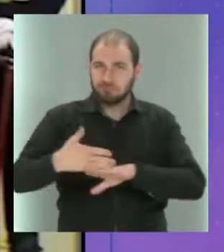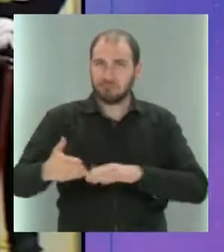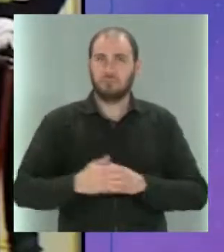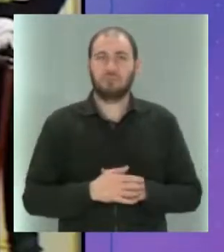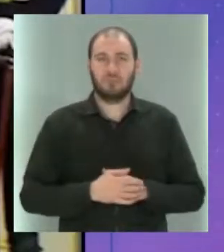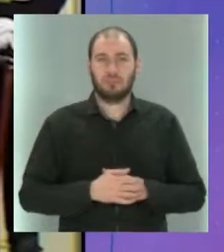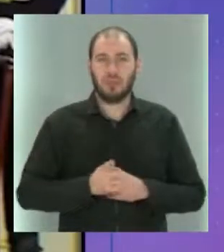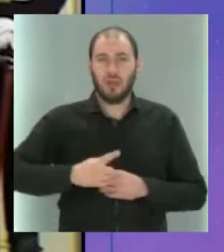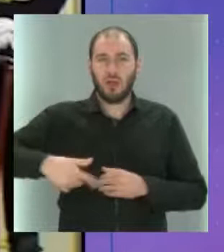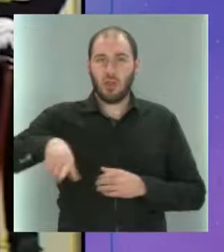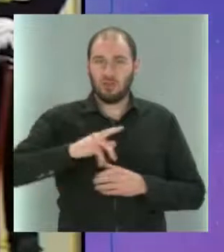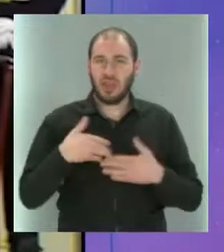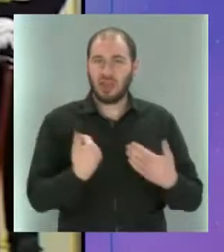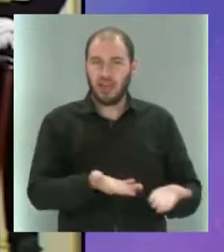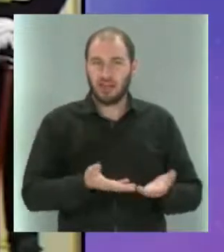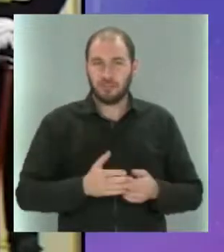vamos a darles